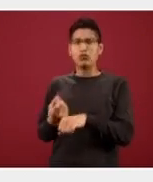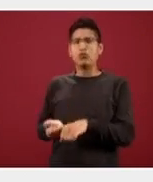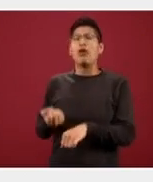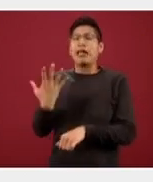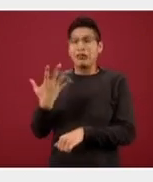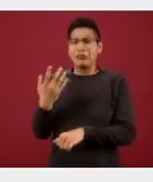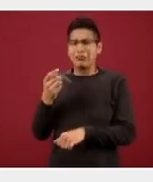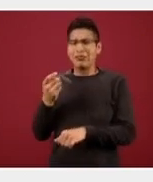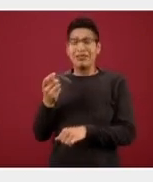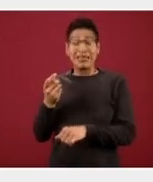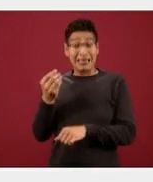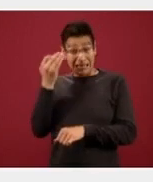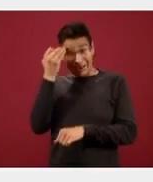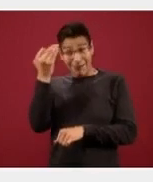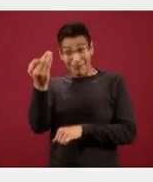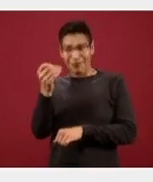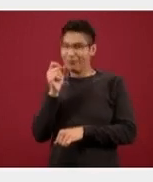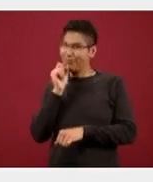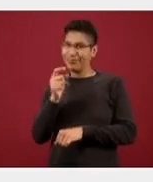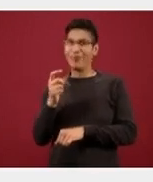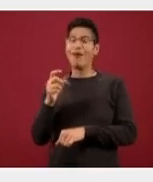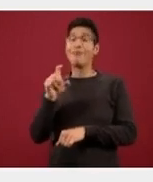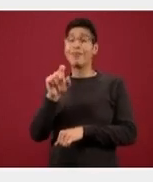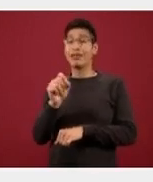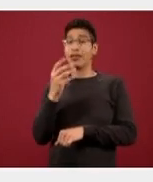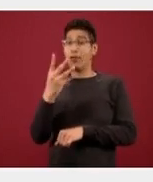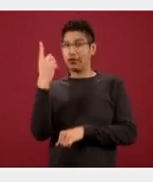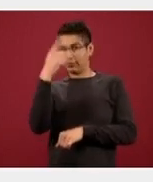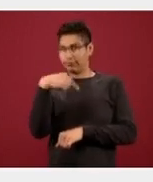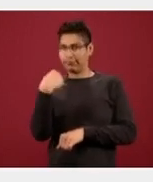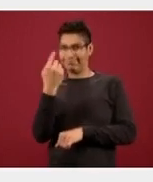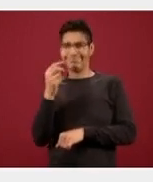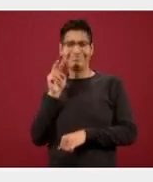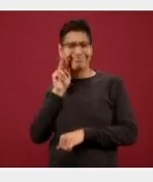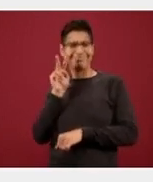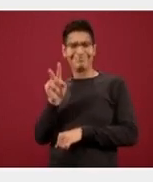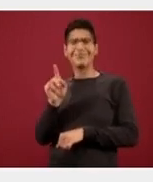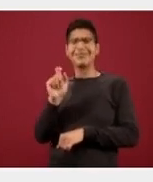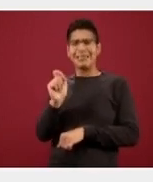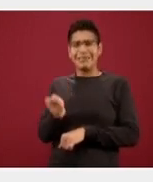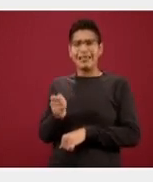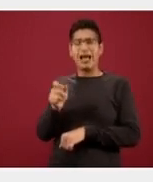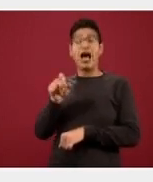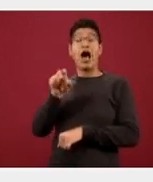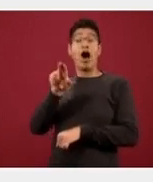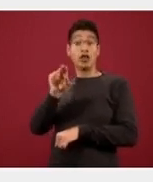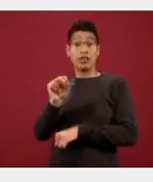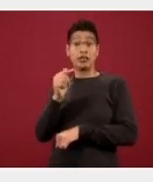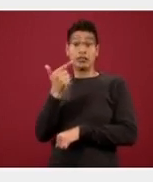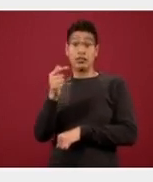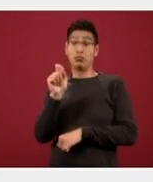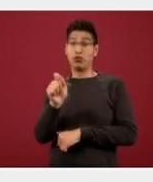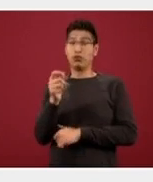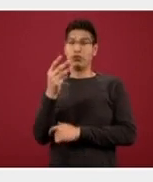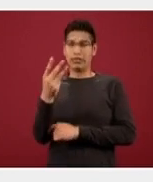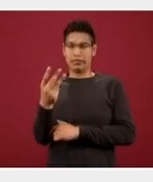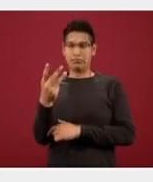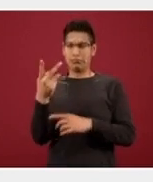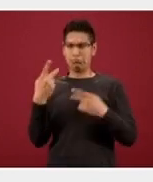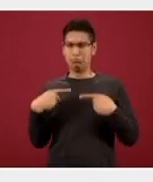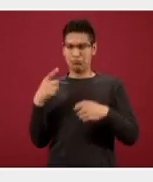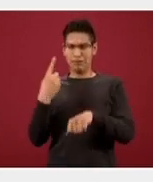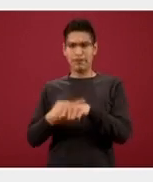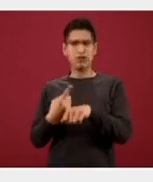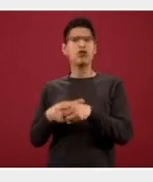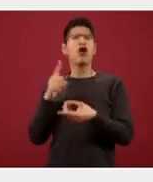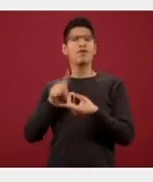24 horas a nivel mundial. Como pueden ver, el 87.3% de los casos se han presentado en la región